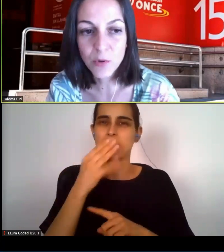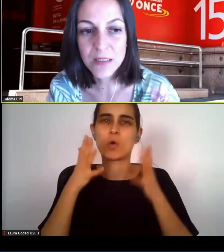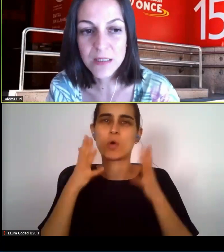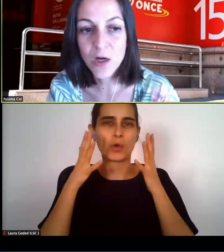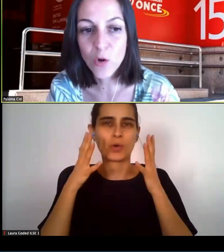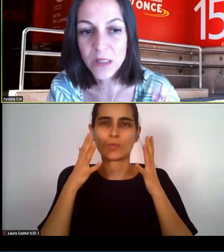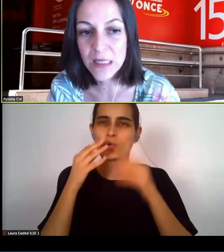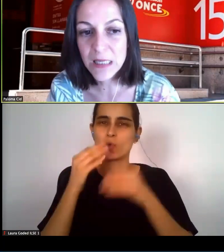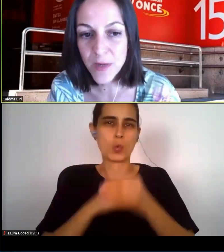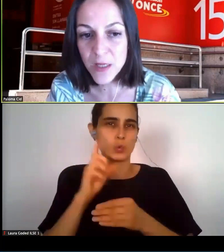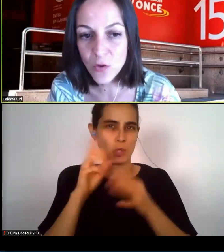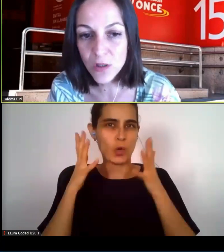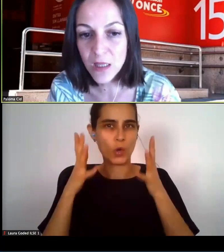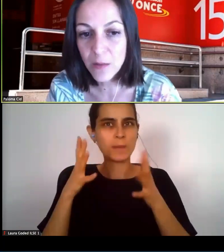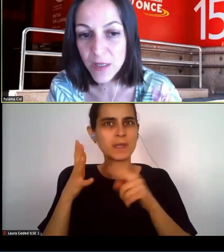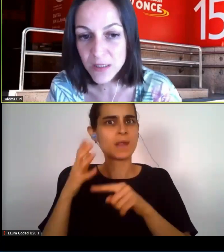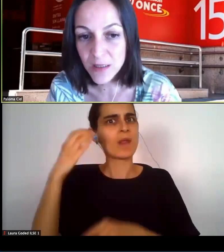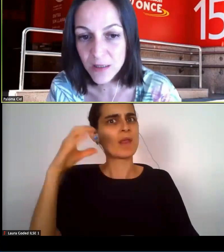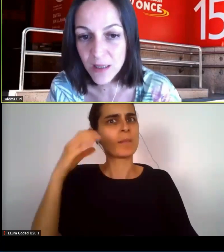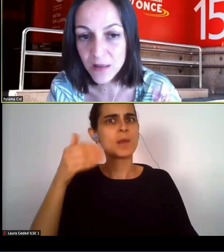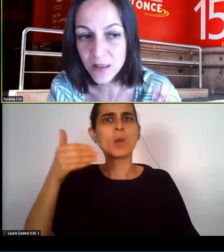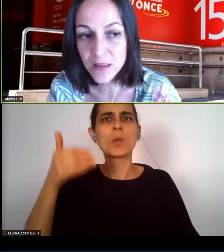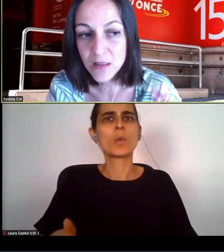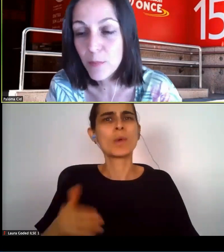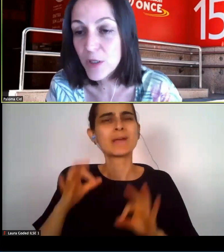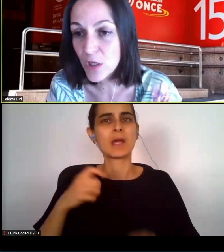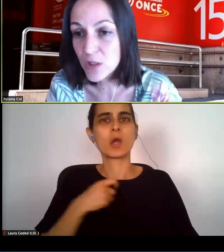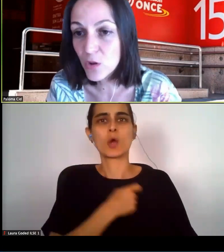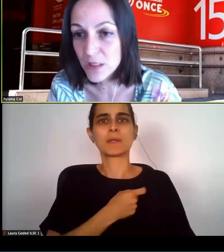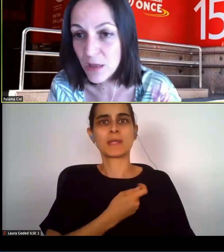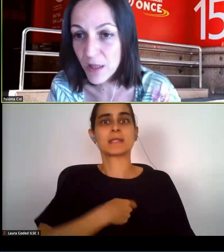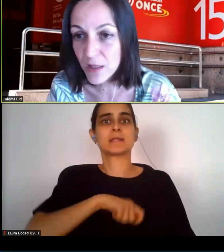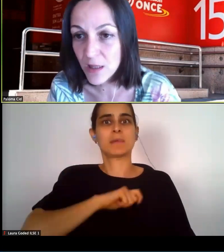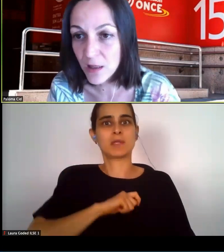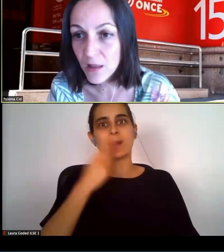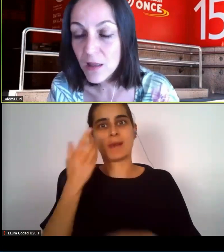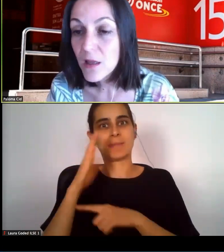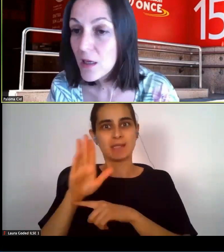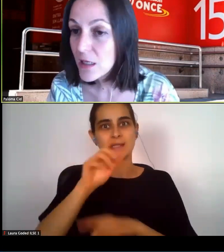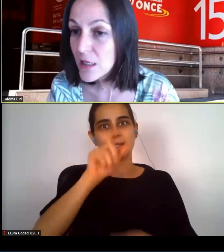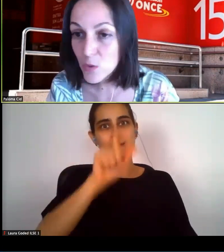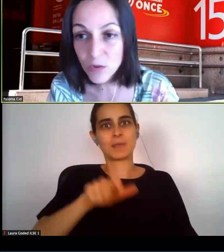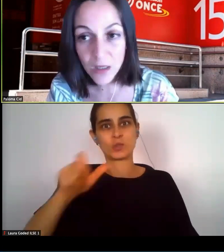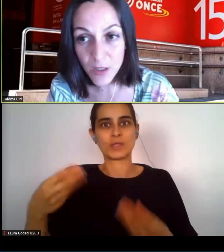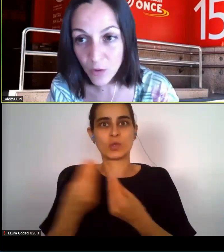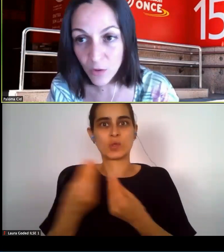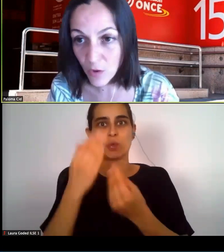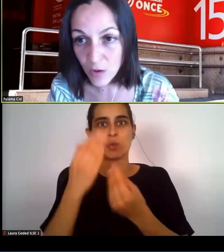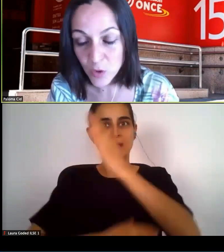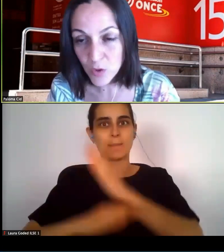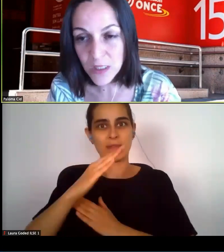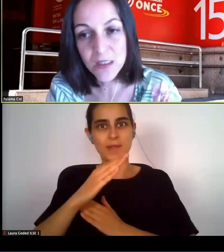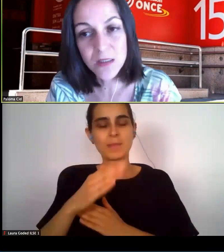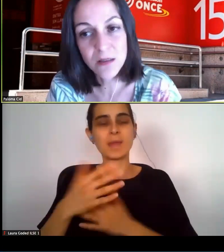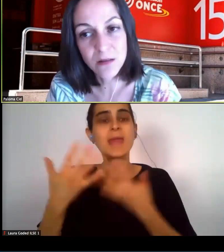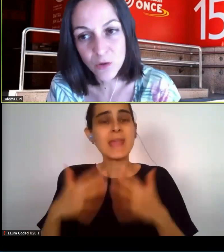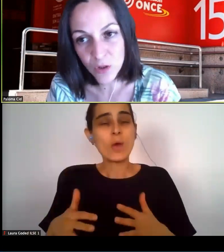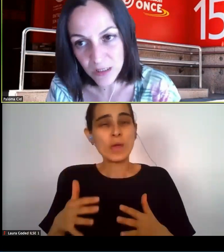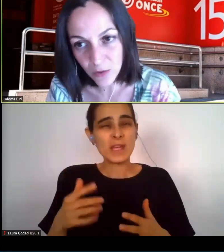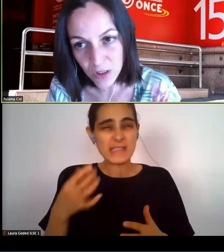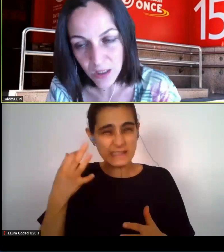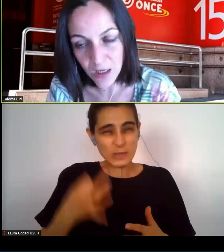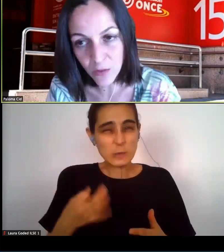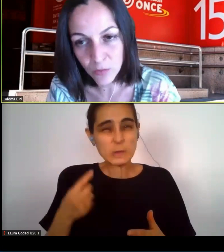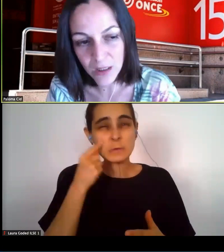importante porque es el Comité Español de Representantes de Personas con Discapacidad. Y es un término que, aunque lo escuchéis, no